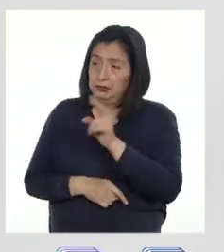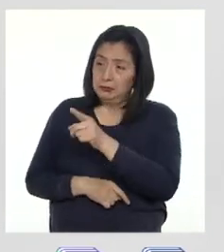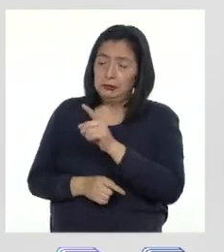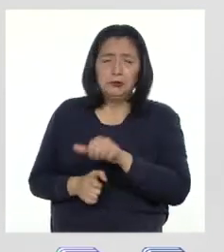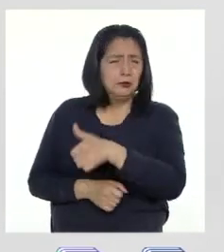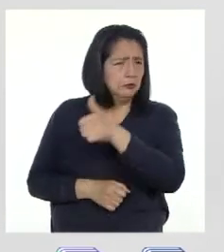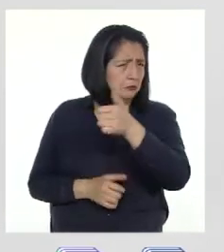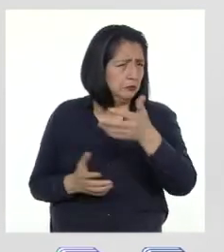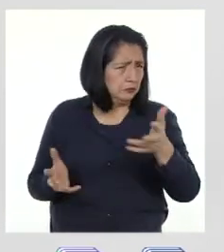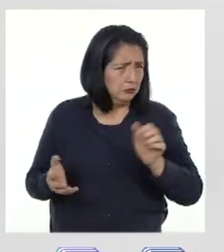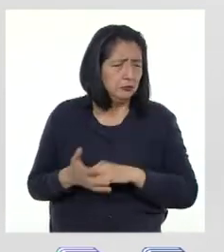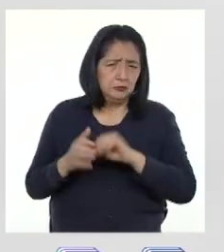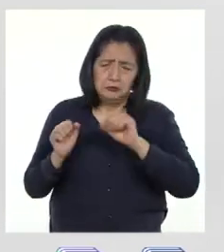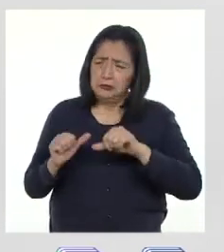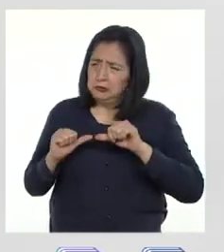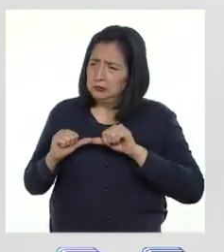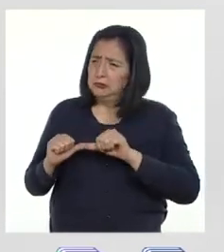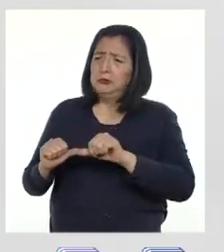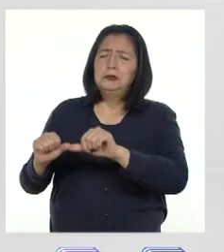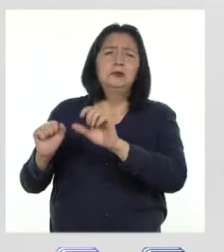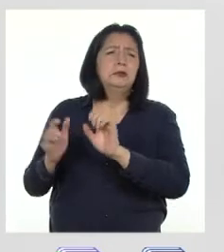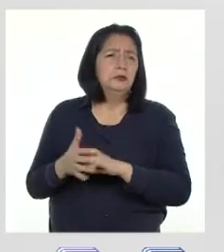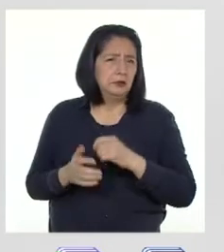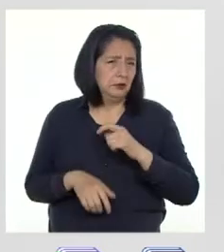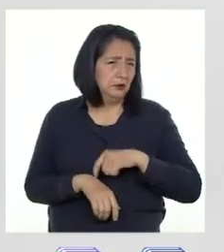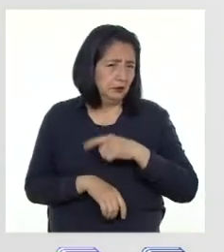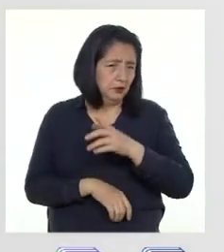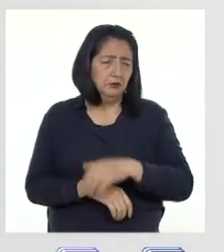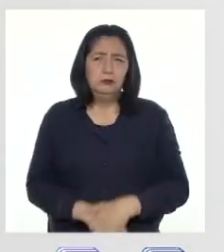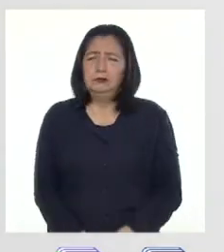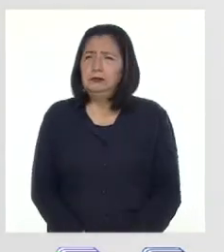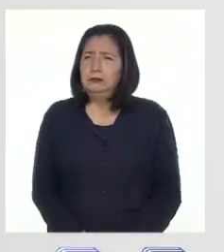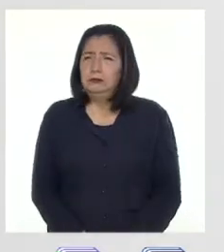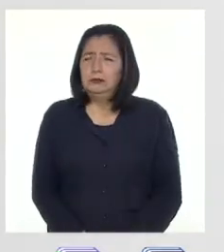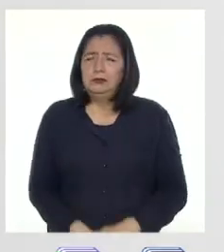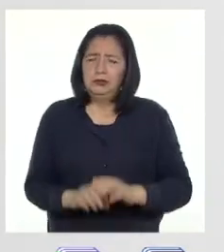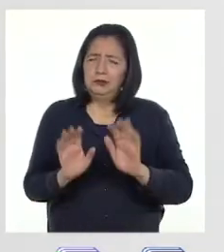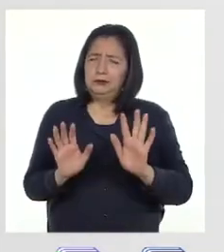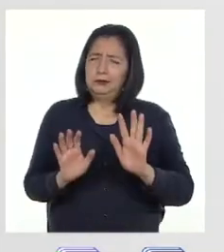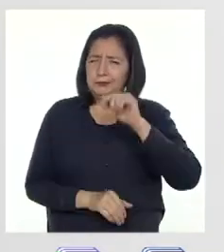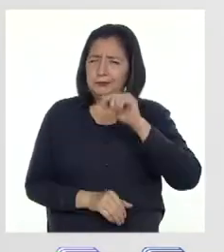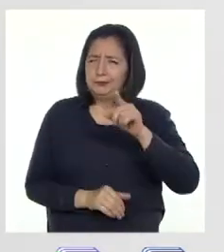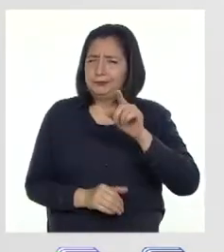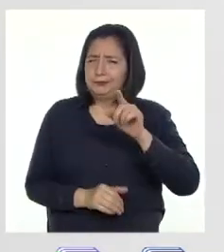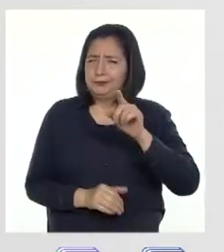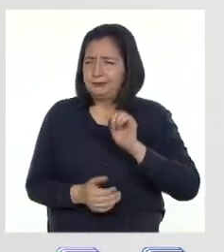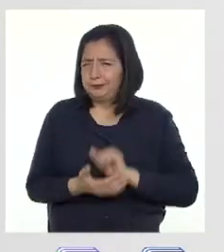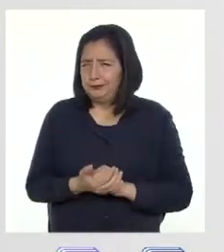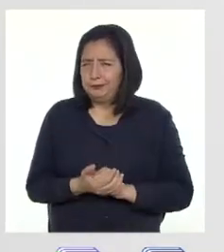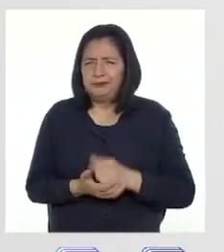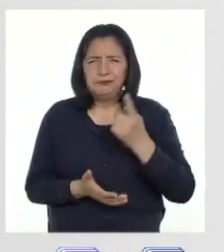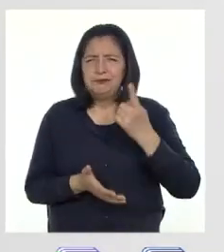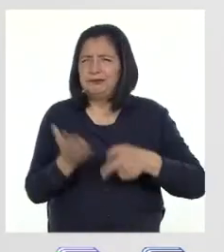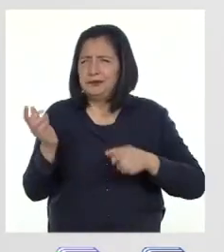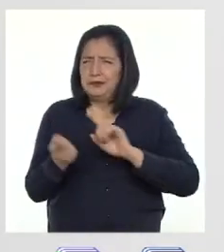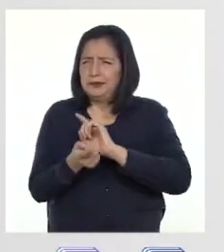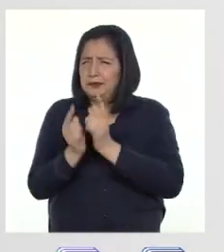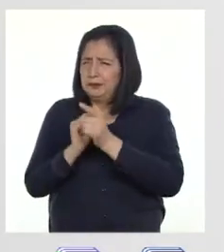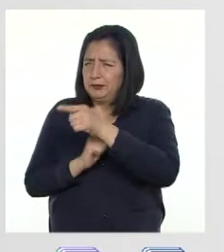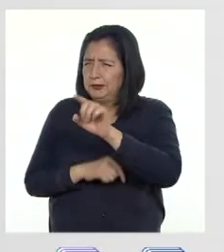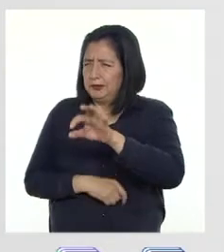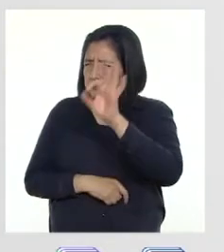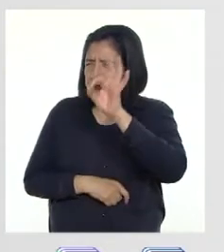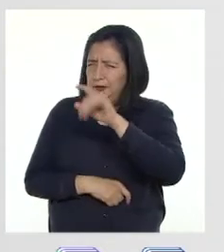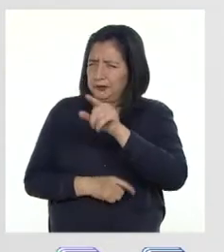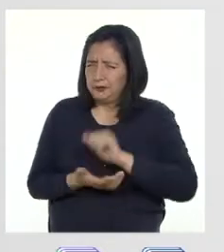que hay otras cosas que permanecen iguales en el tiempo. A ver, chicas y chicos, ¿qué cambios han